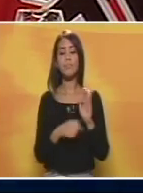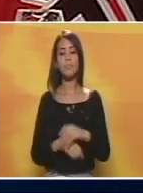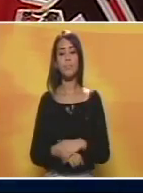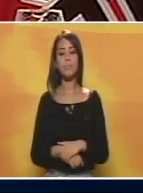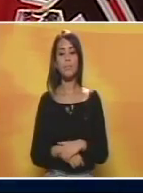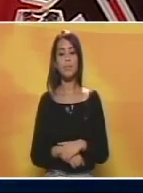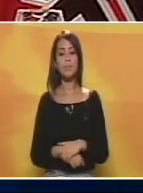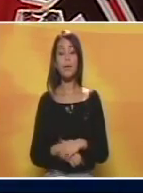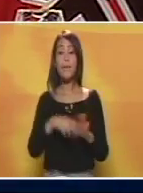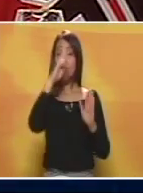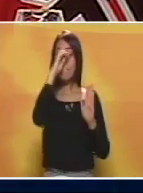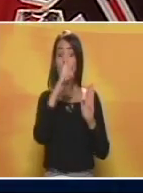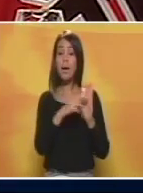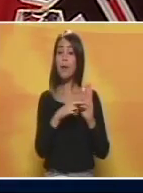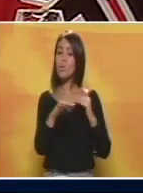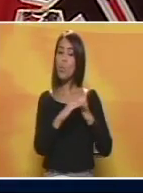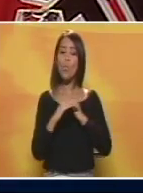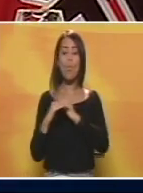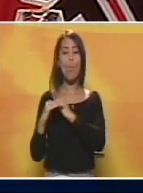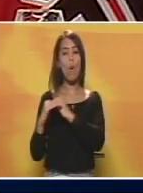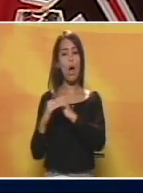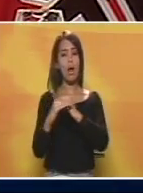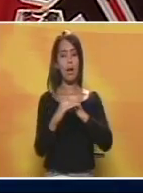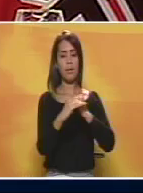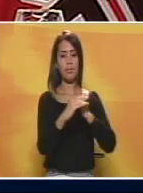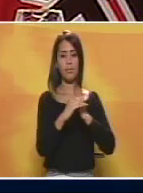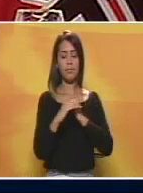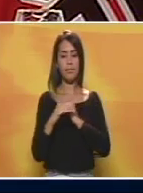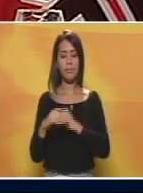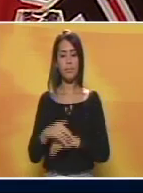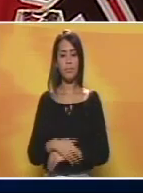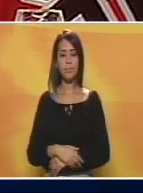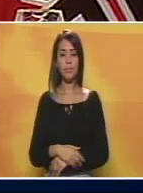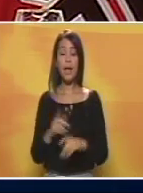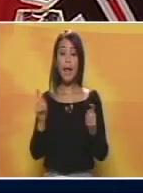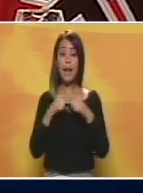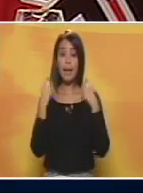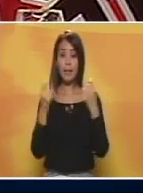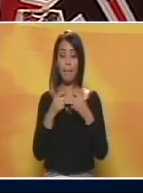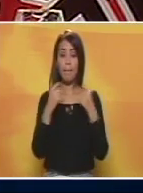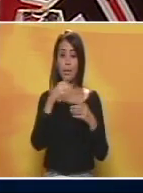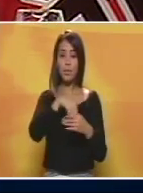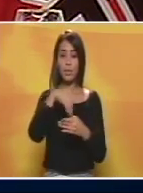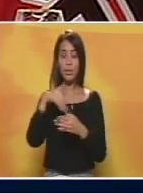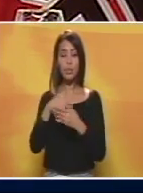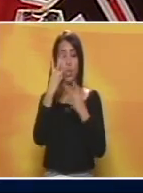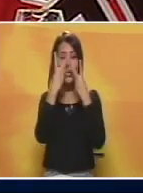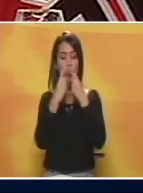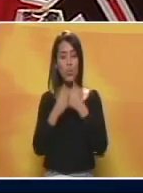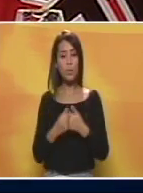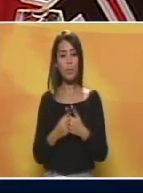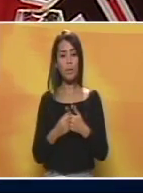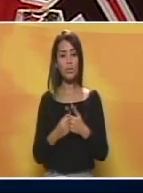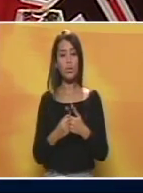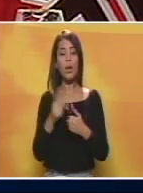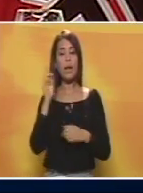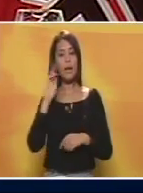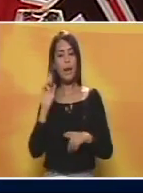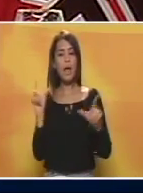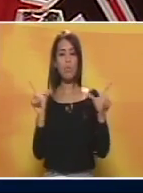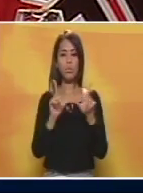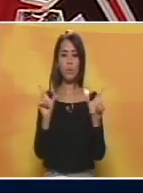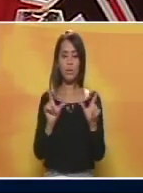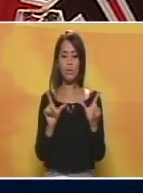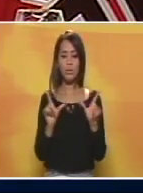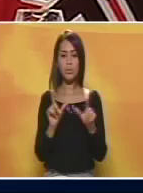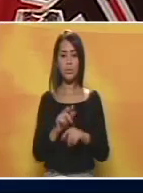para todos los contendientes en la campaña electoral el número establecido tanto en la radio, en la